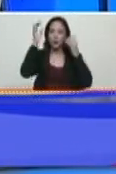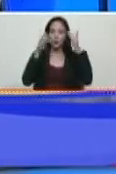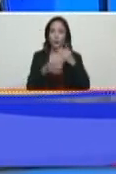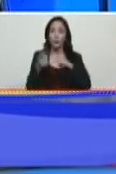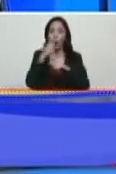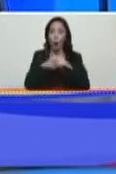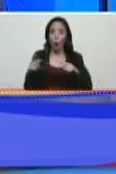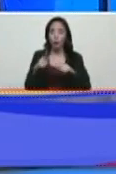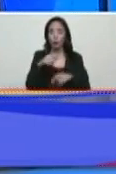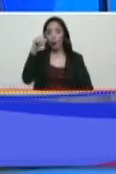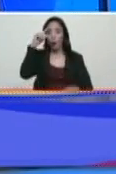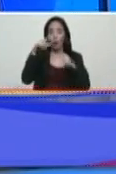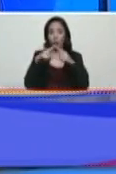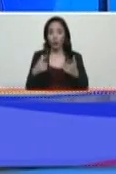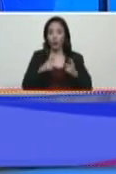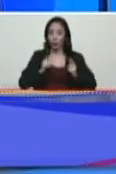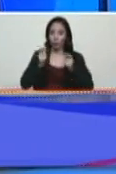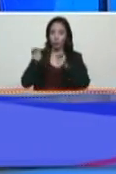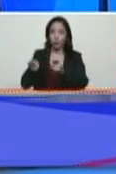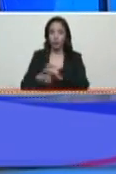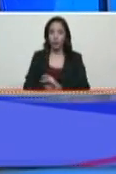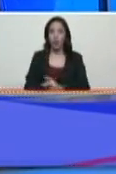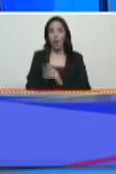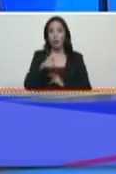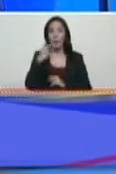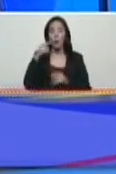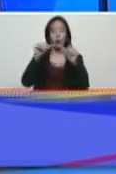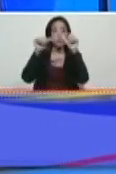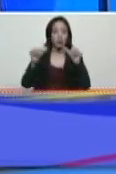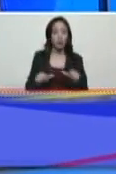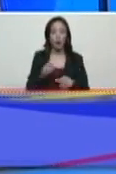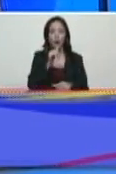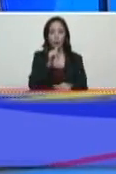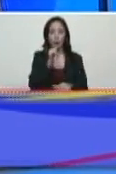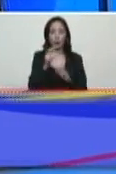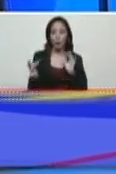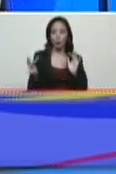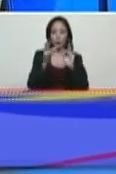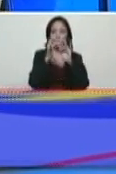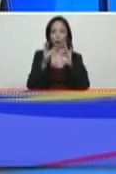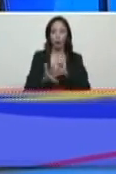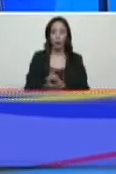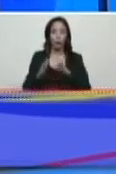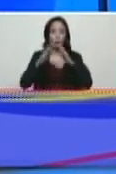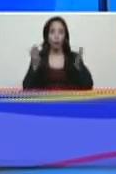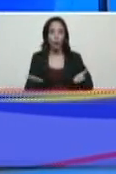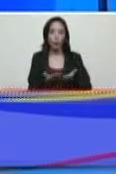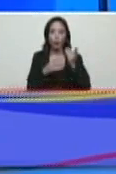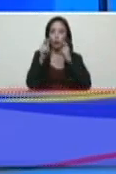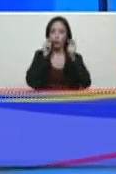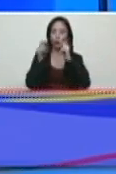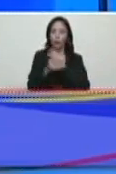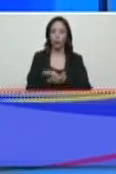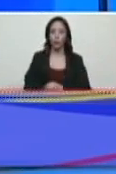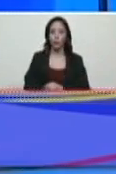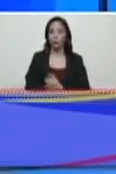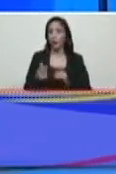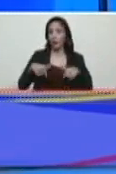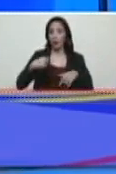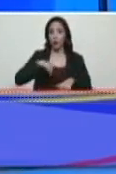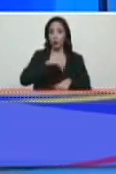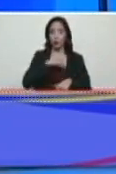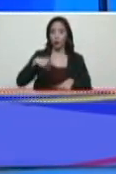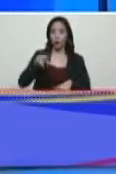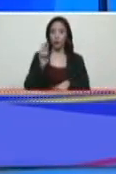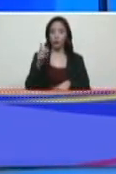los desafíos que se le dieron, crear un sistema informativo de conectividad turística con el mundo. Para nosotros desde Venezuela,